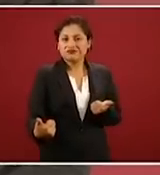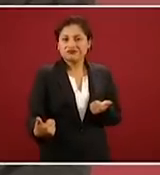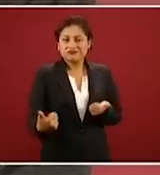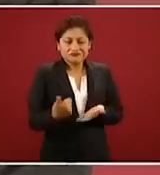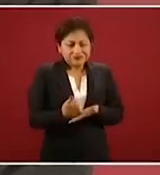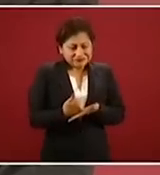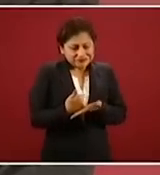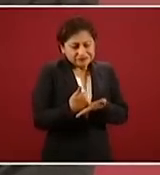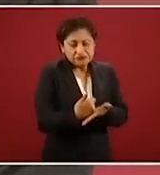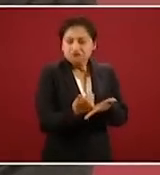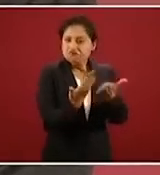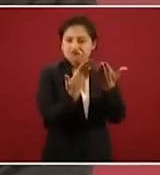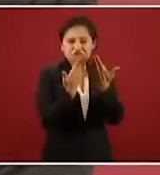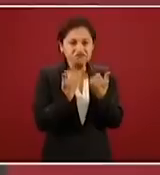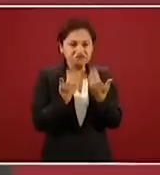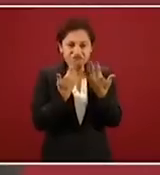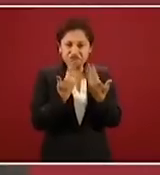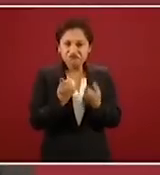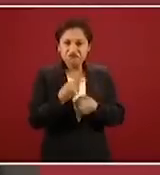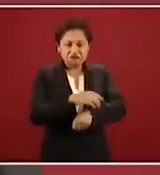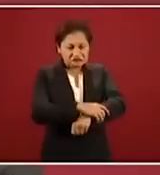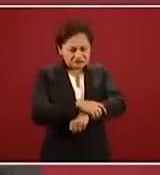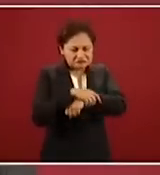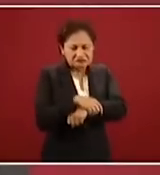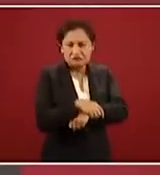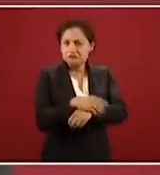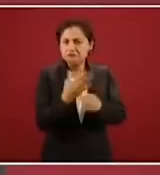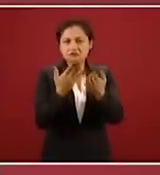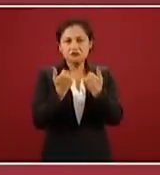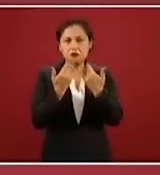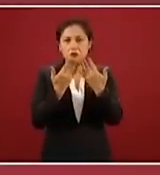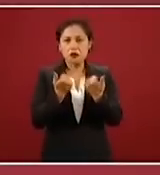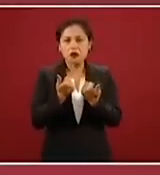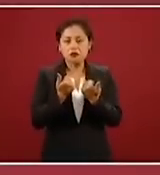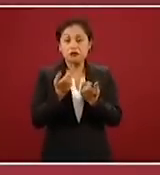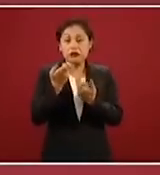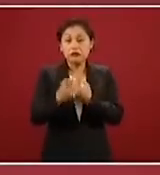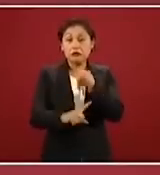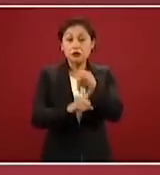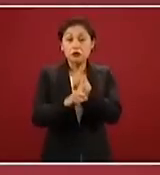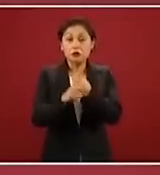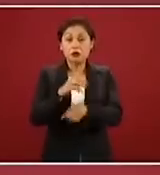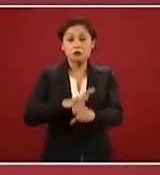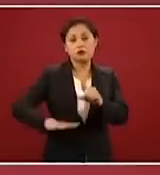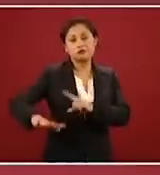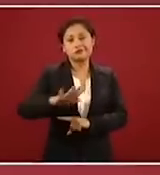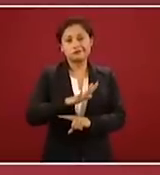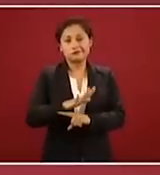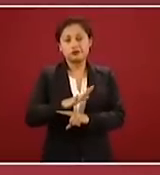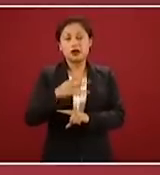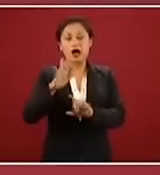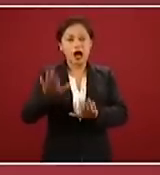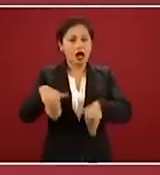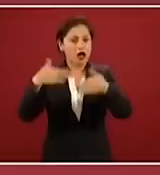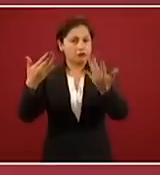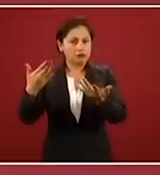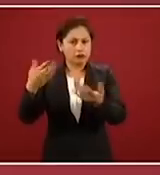solidaridad. Afortunadamente en México tenemos mucho de